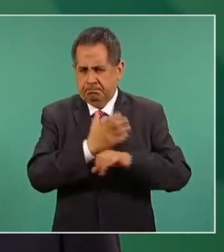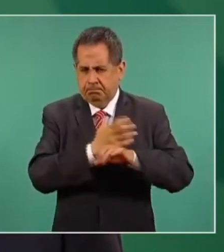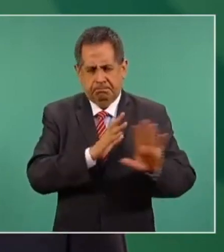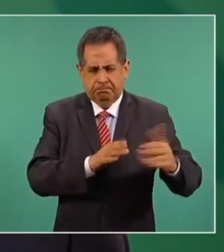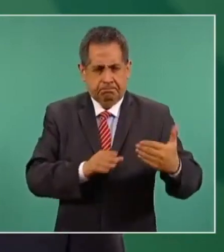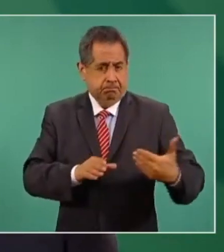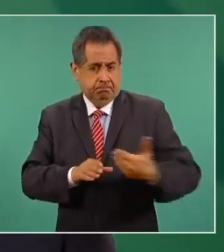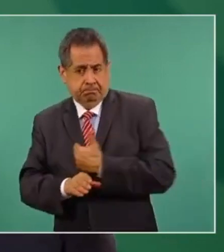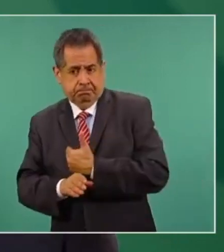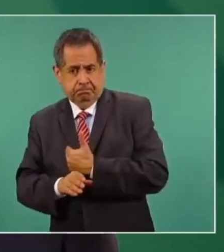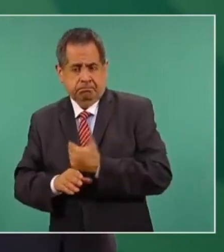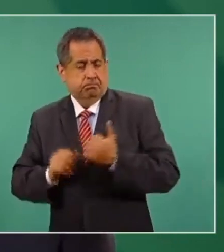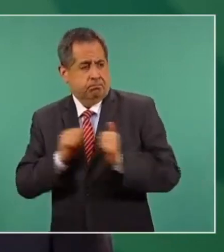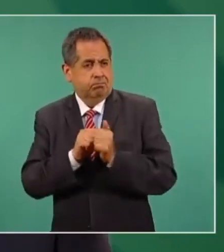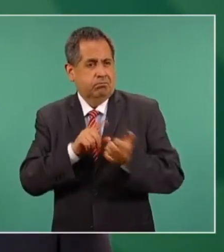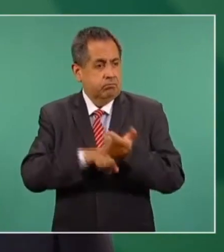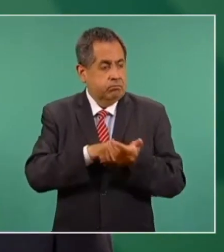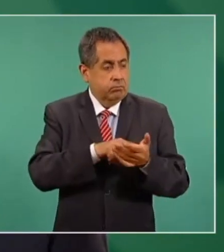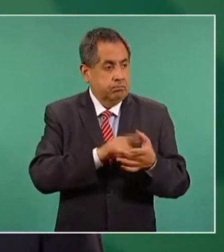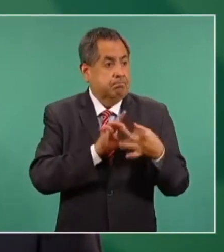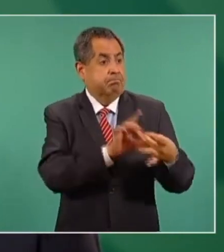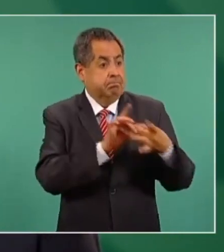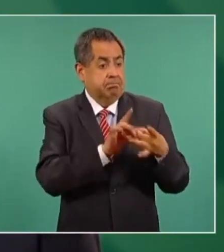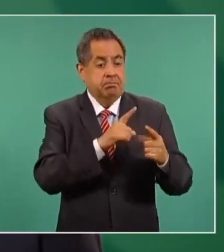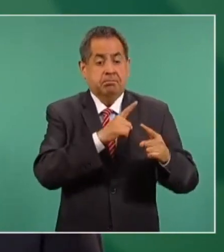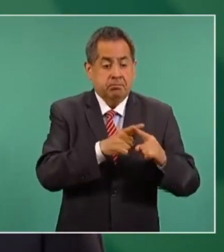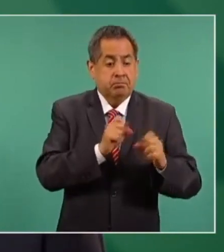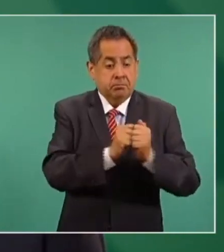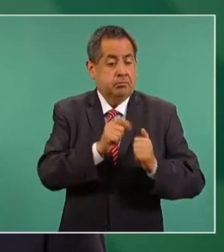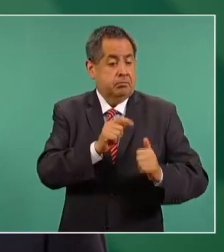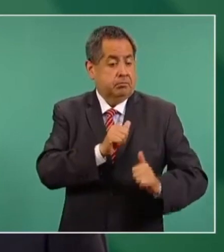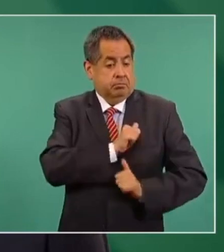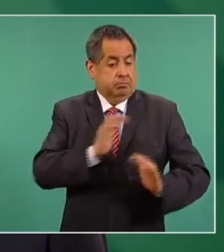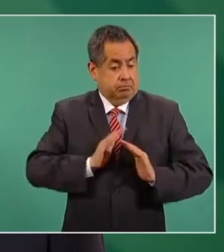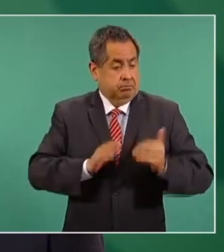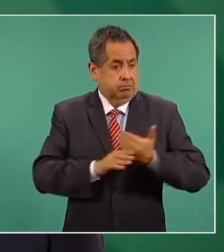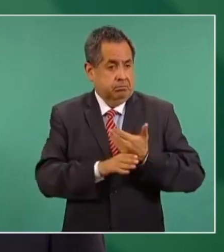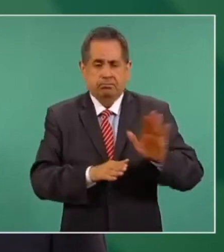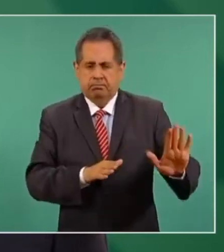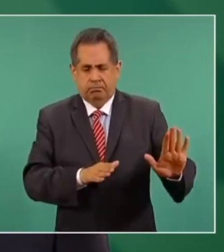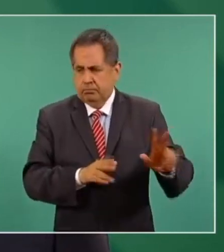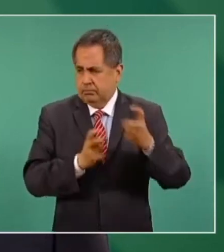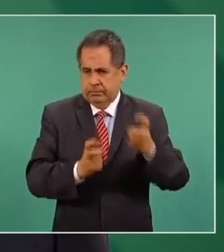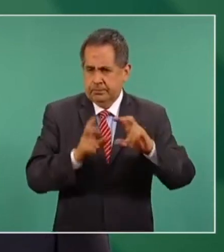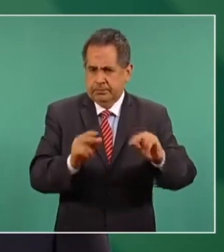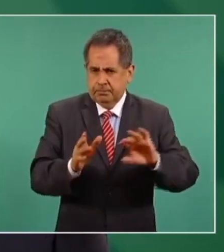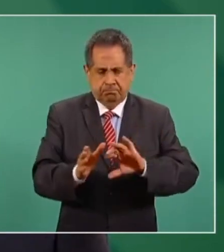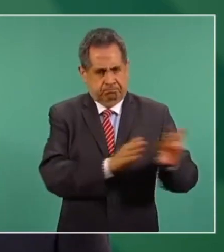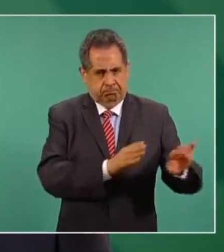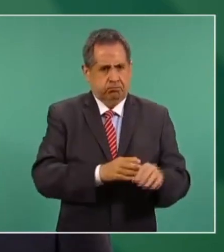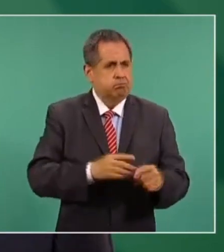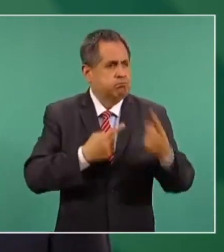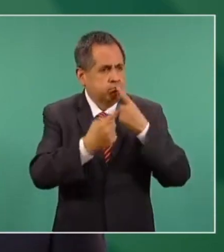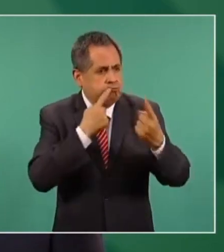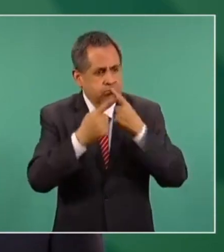Biden sobre migración, la reactivación económica y el combate a la pandemia de COVID-19. Defendió que se debe regularizar a los